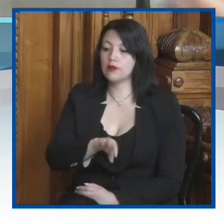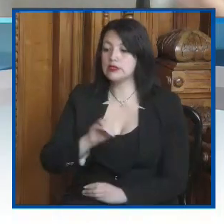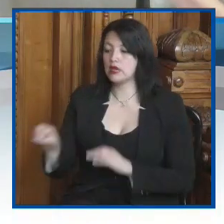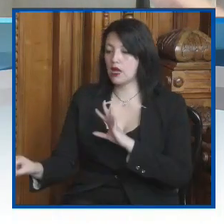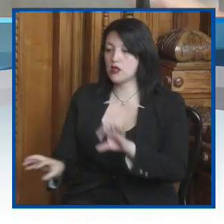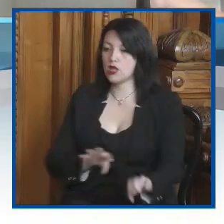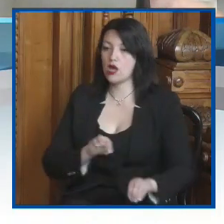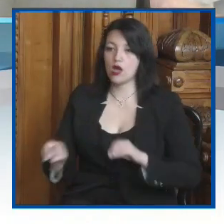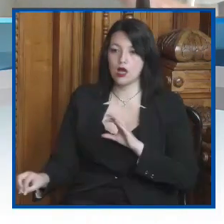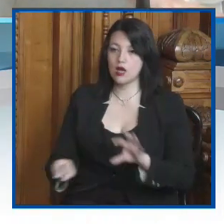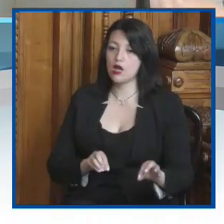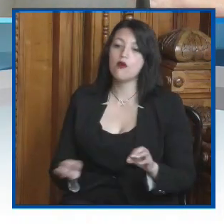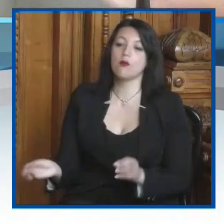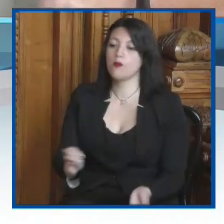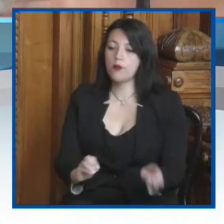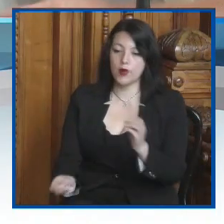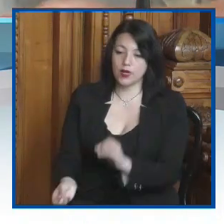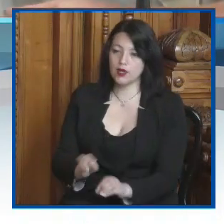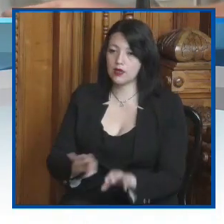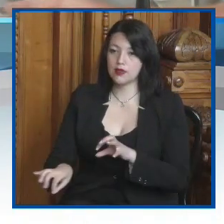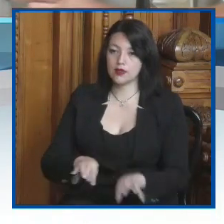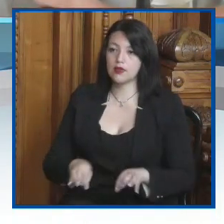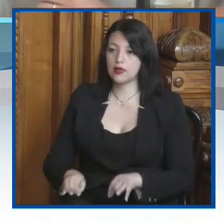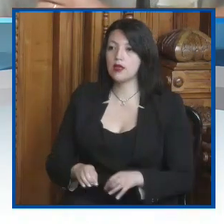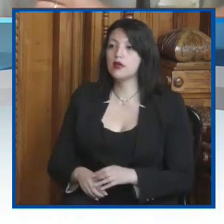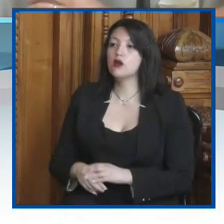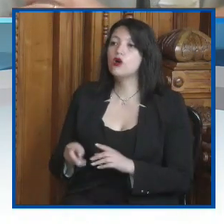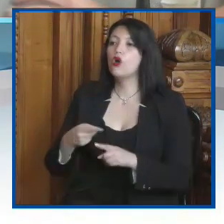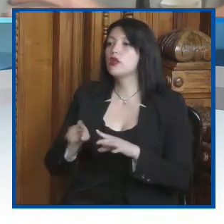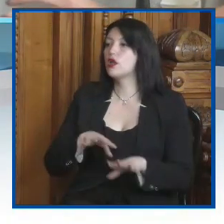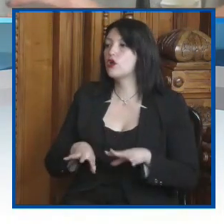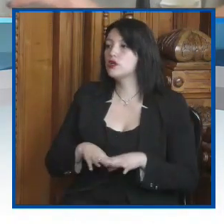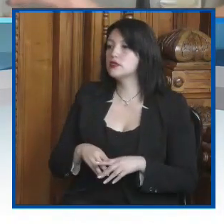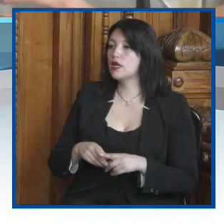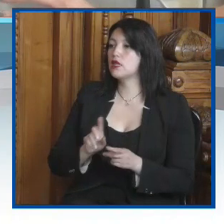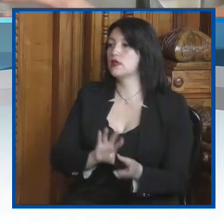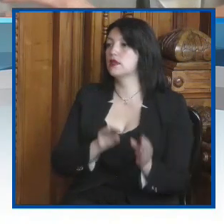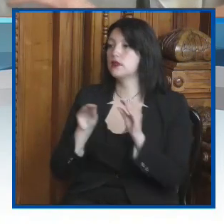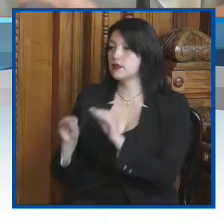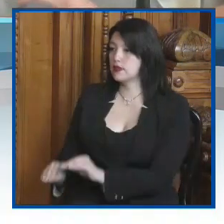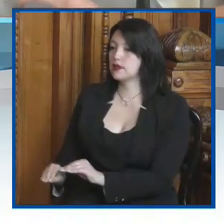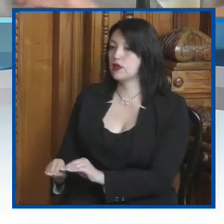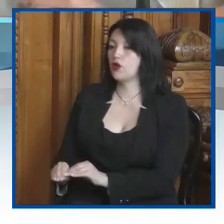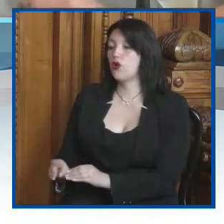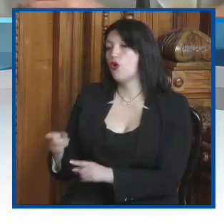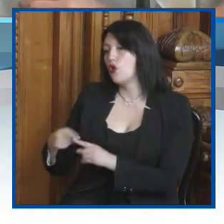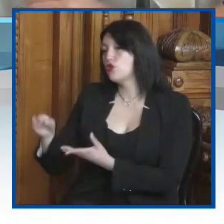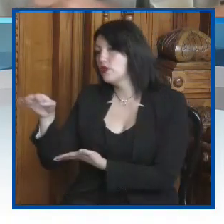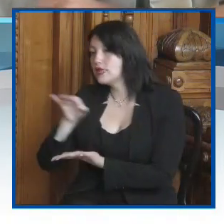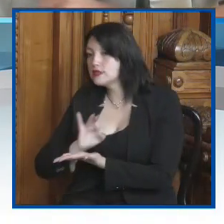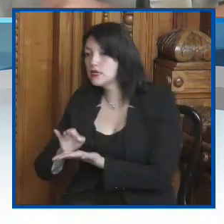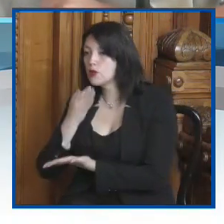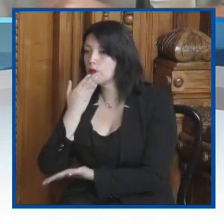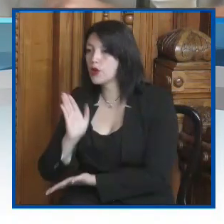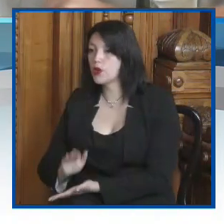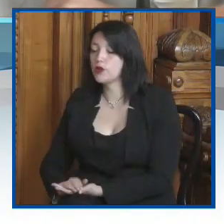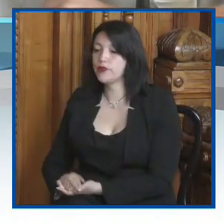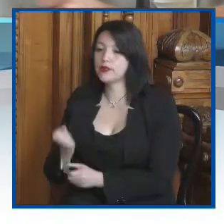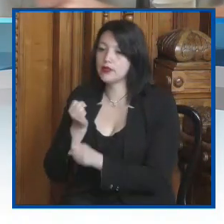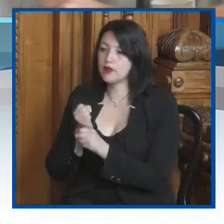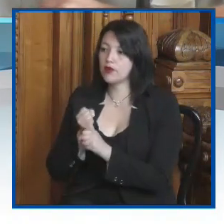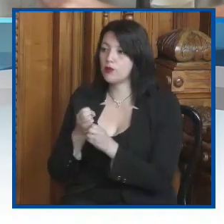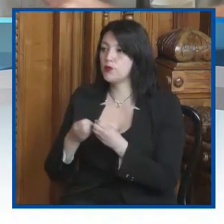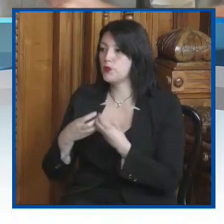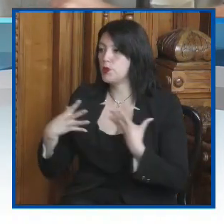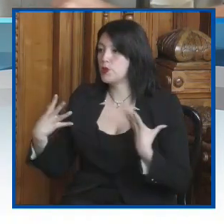esto o utilizamos otro diseño, va a quedar mejor. Trabajamos mucho